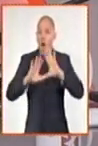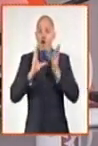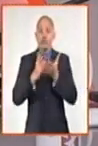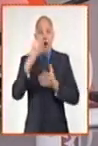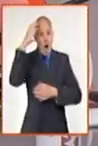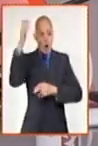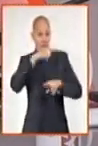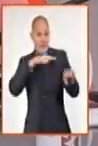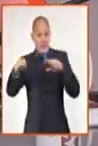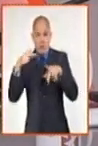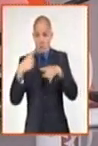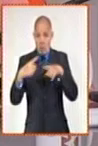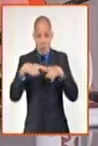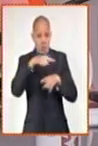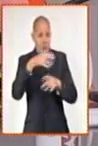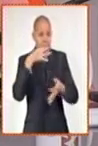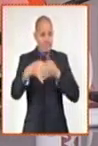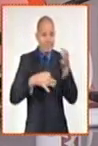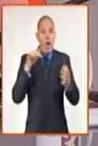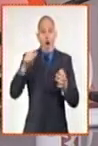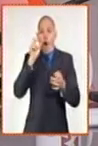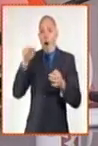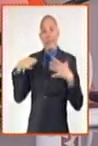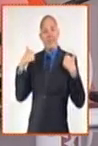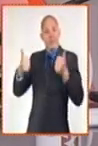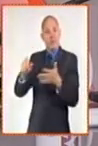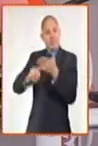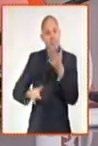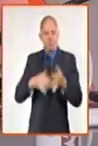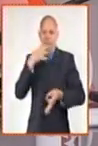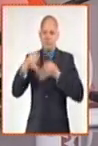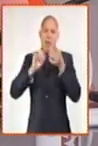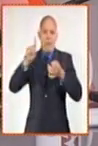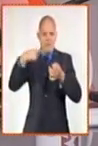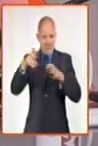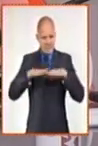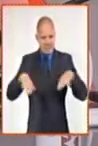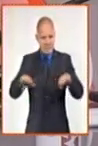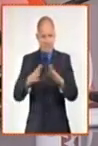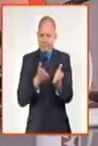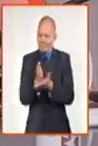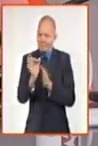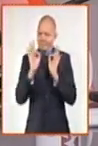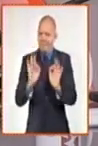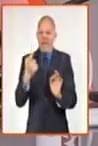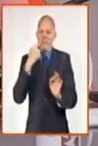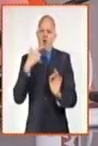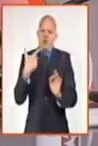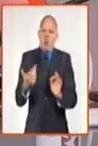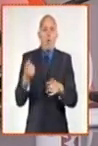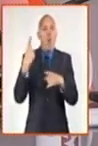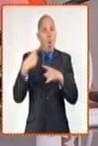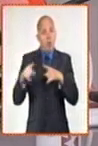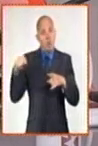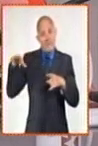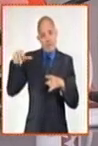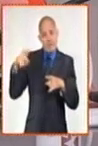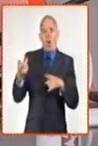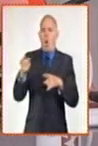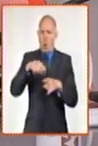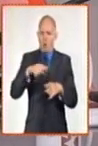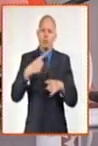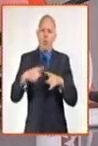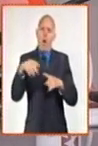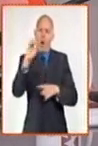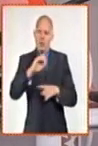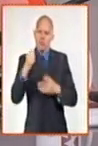su gobernador y también del Sistema Eléctrico Nacional. Mañana estaremos acá de vuelta también hablando de otro de los territorios y de otro de los